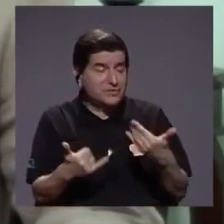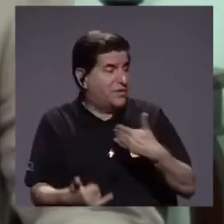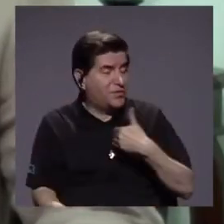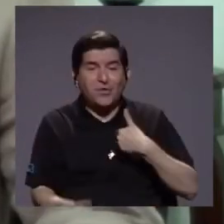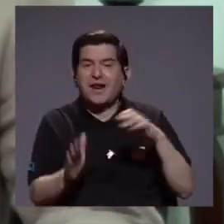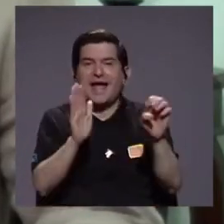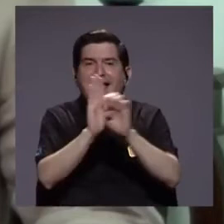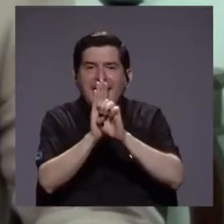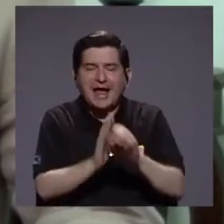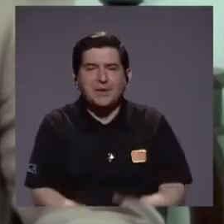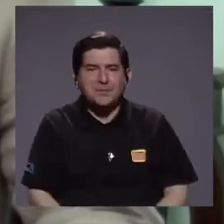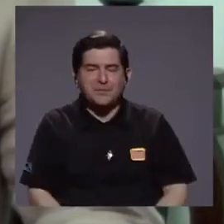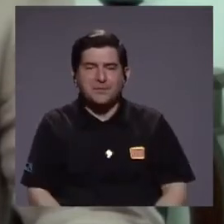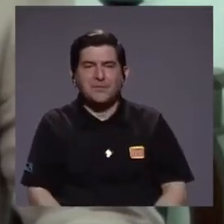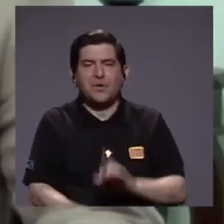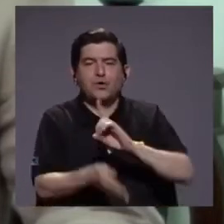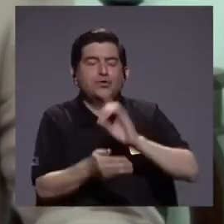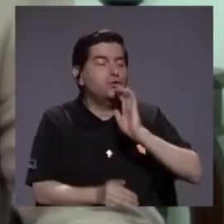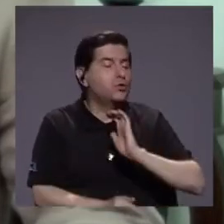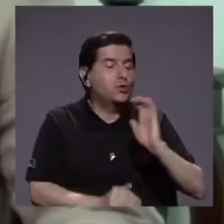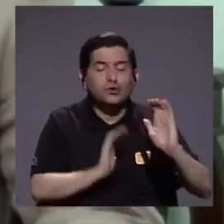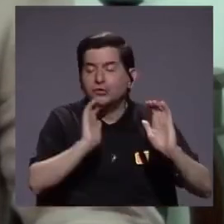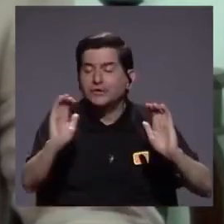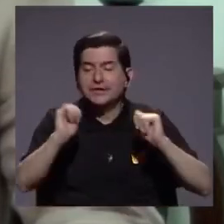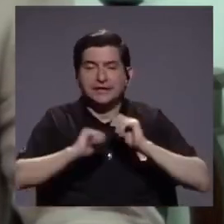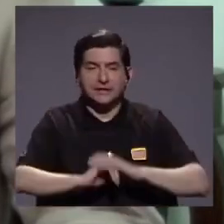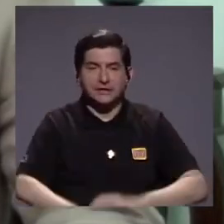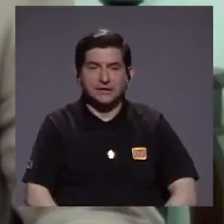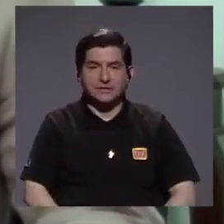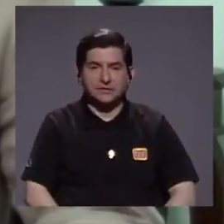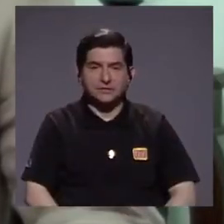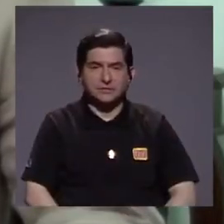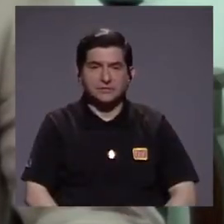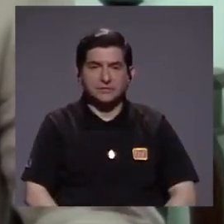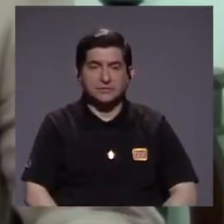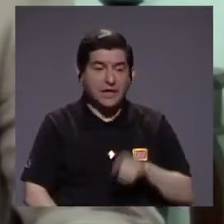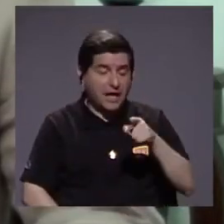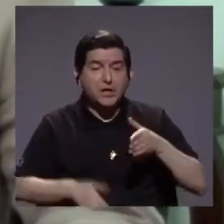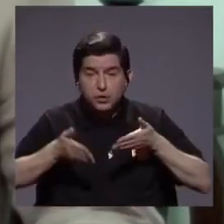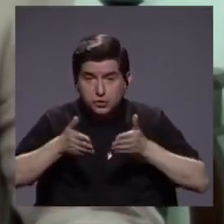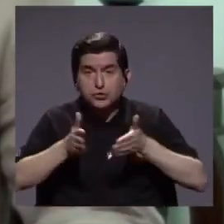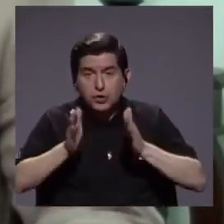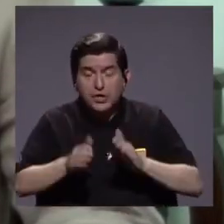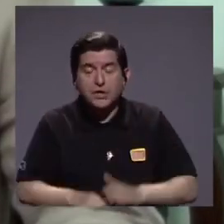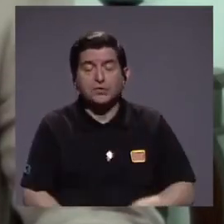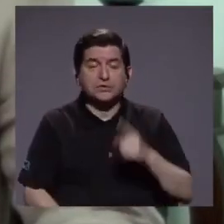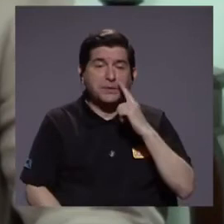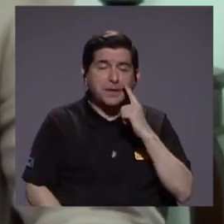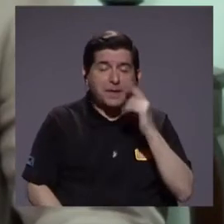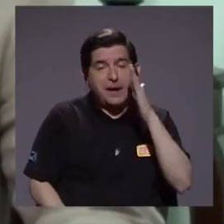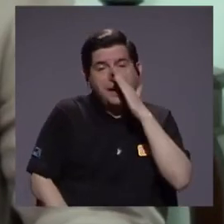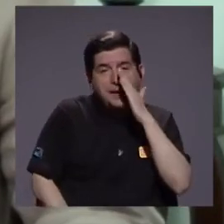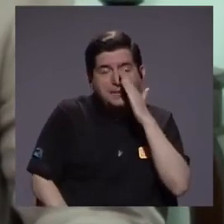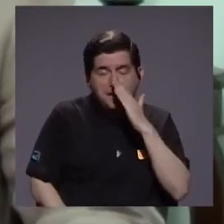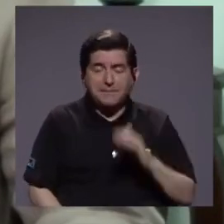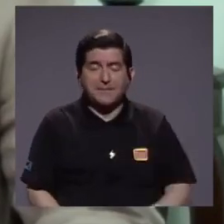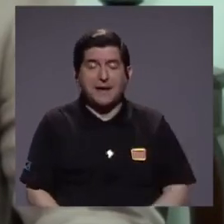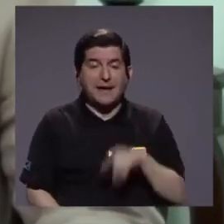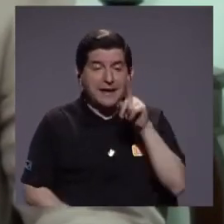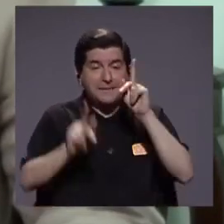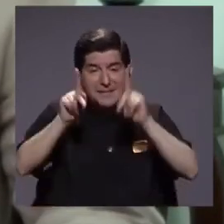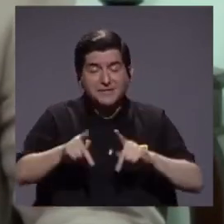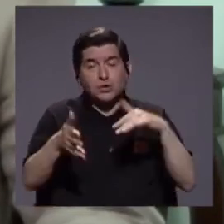como por ejemplo el de pediatría para niños y niñas, hijos e hijas de esos padres y madres de